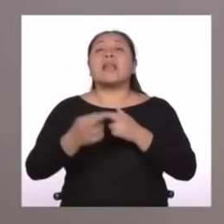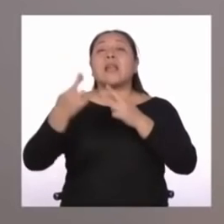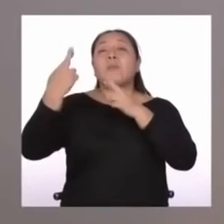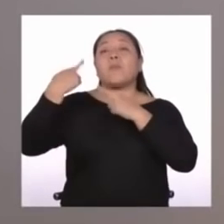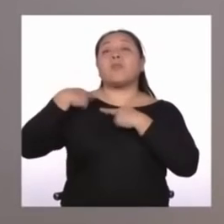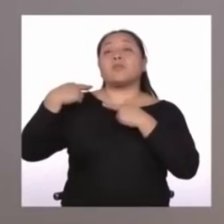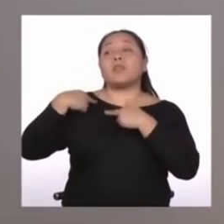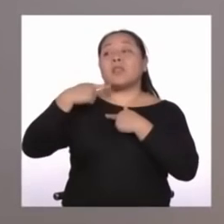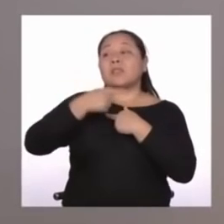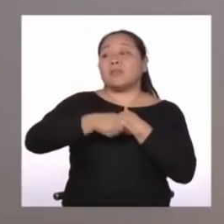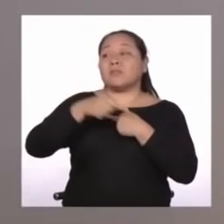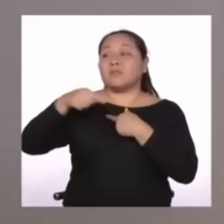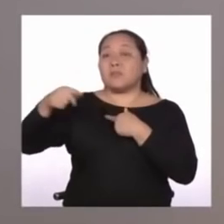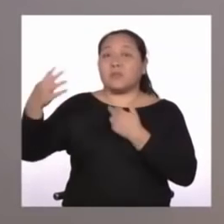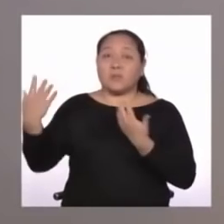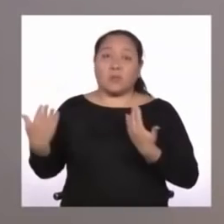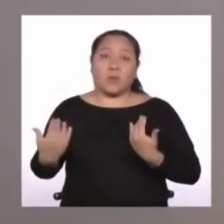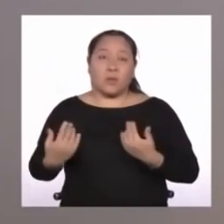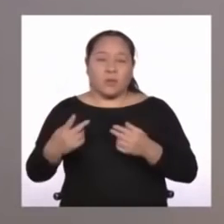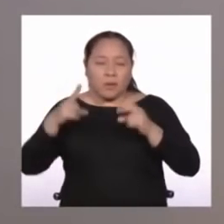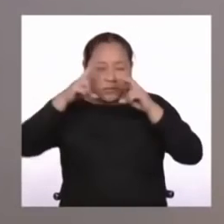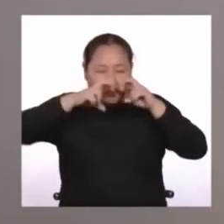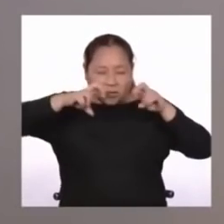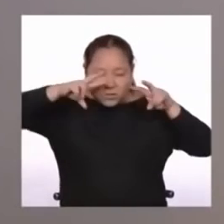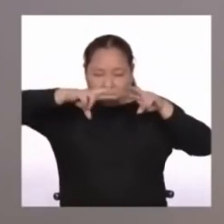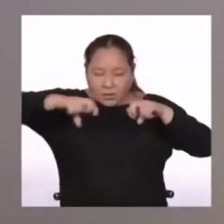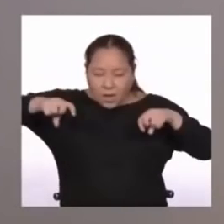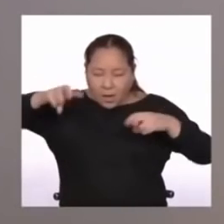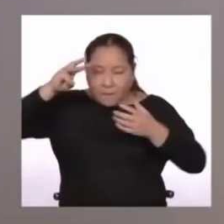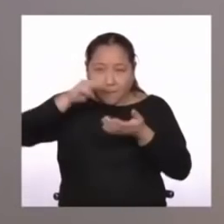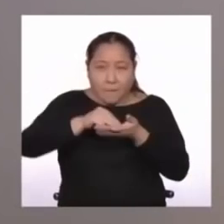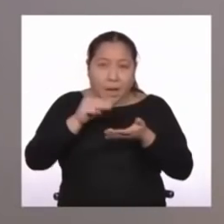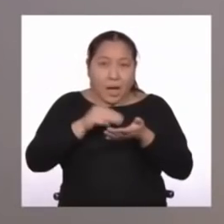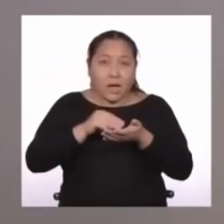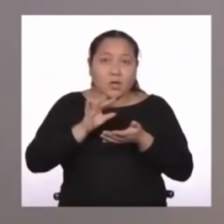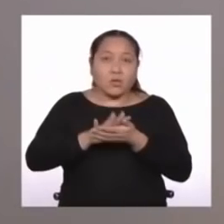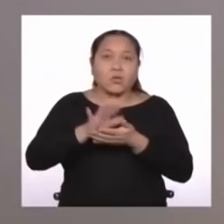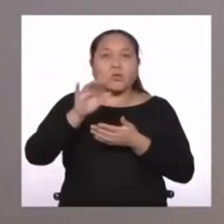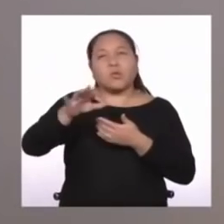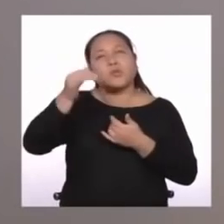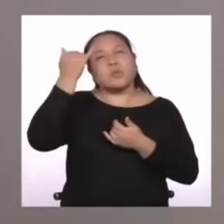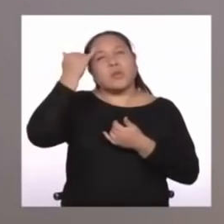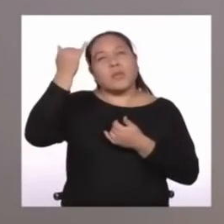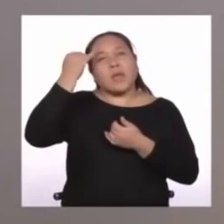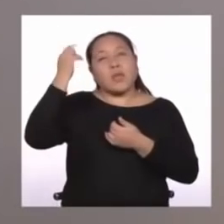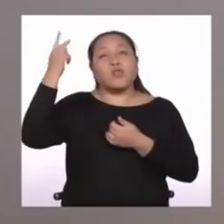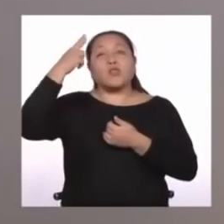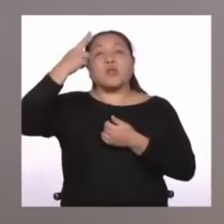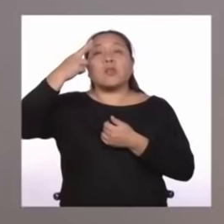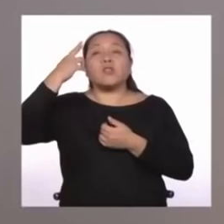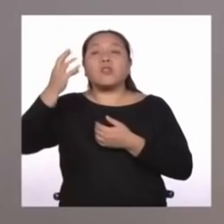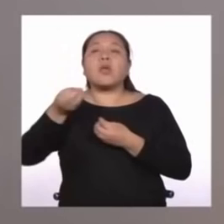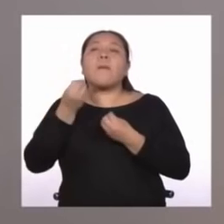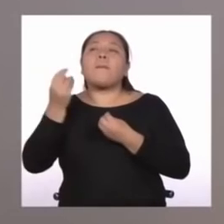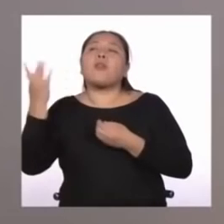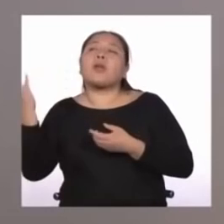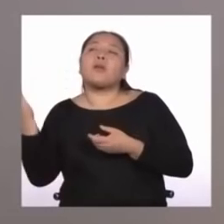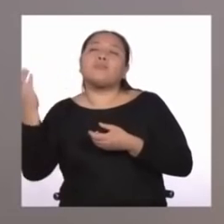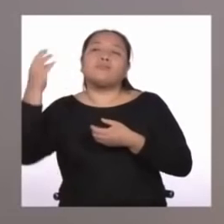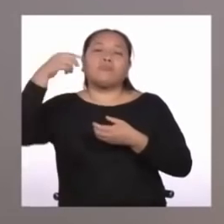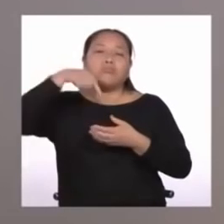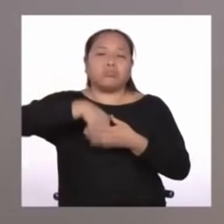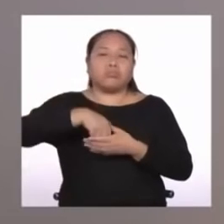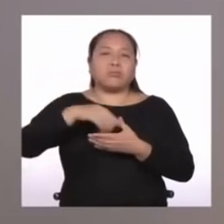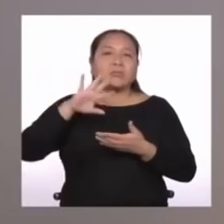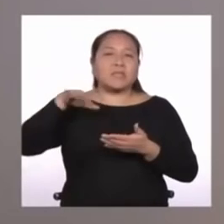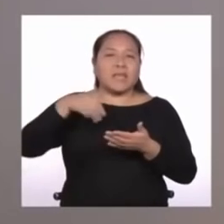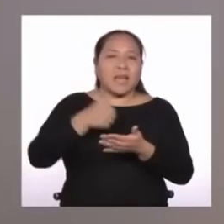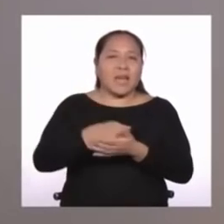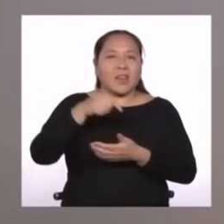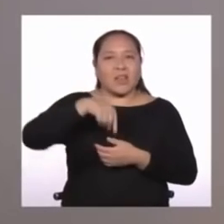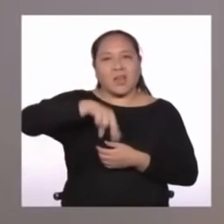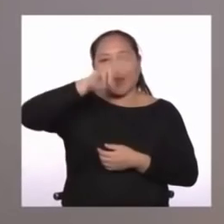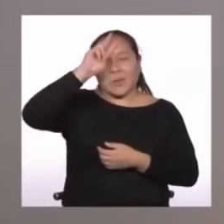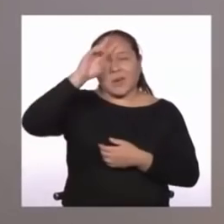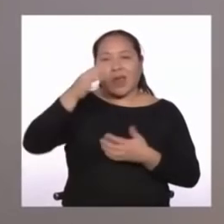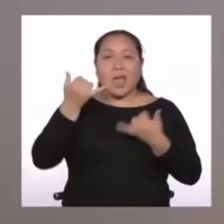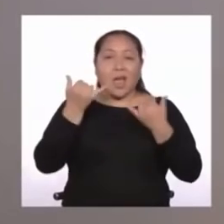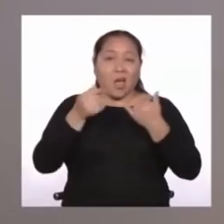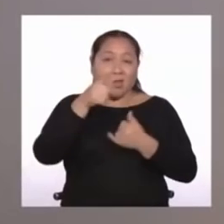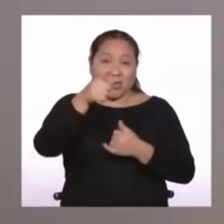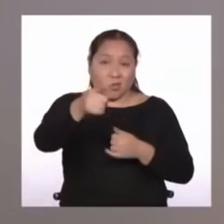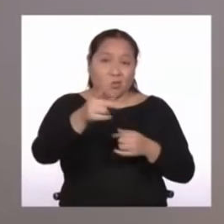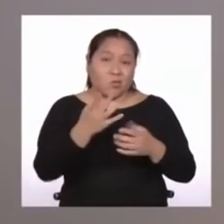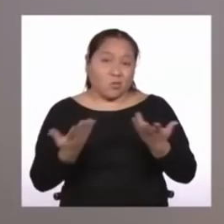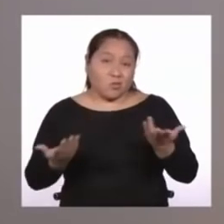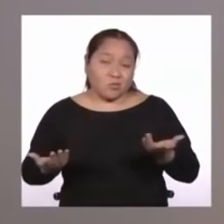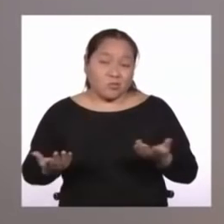para así poder analizar mejor las causas y motivaciones que los trajeron hacia el Perú. Y ahora el turno es de